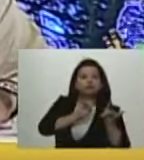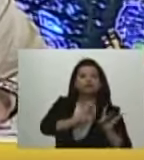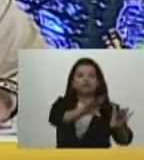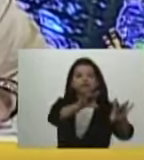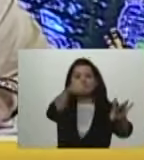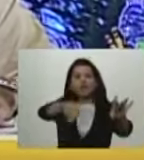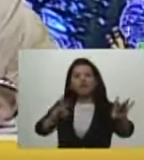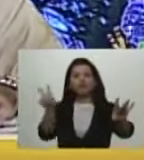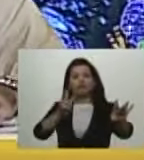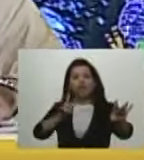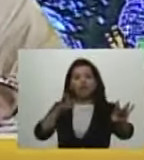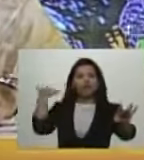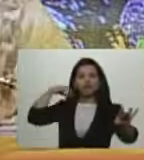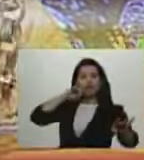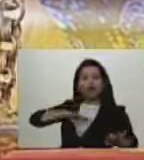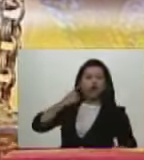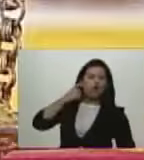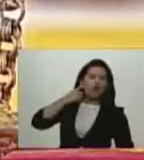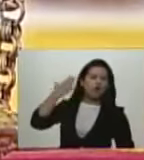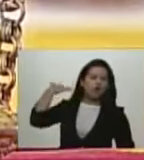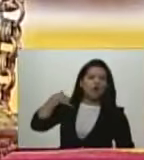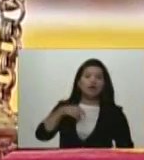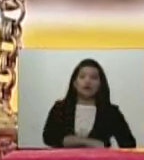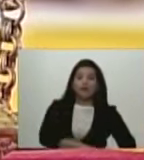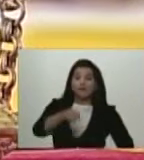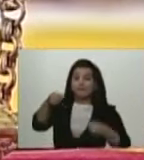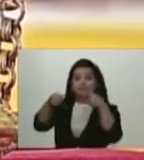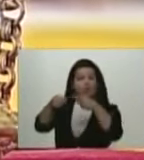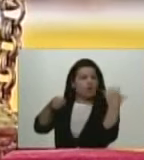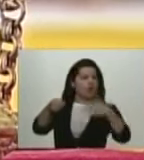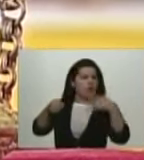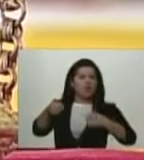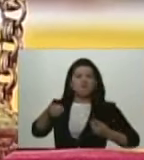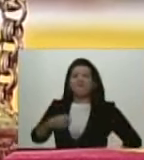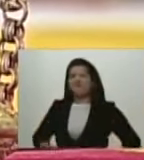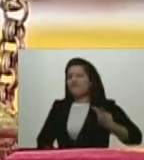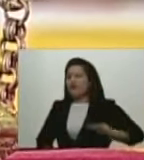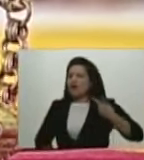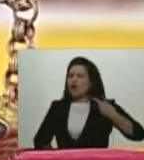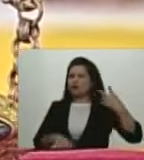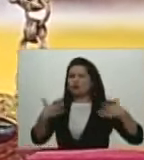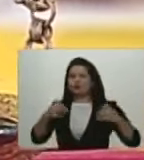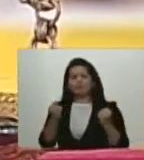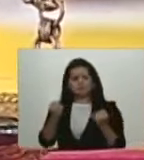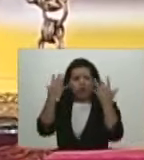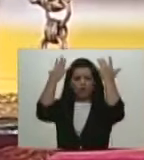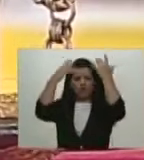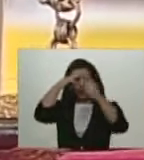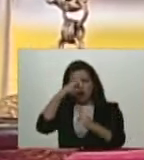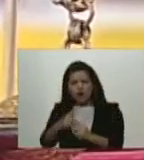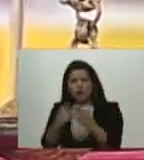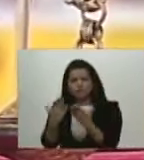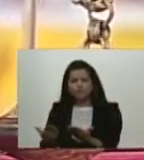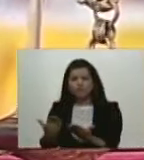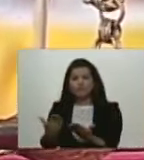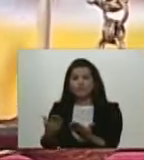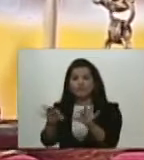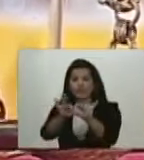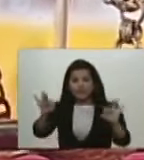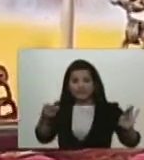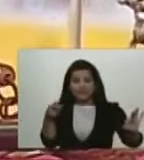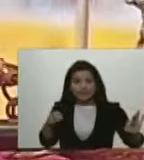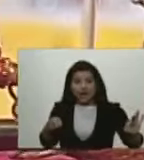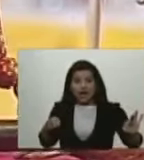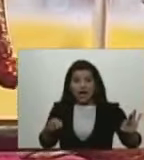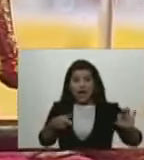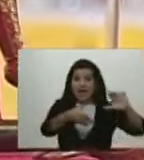tierra venezolana. Esa es la espada más gloriosa que hoy por hoy se pueda conocer en tierras latinoamericanas